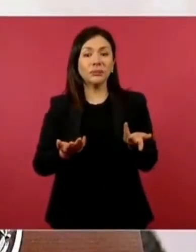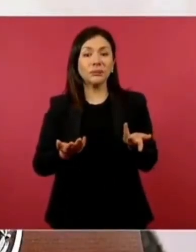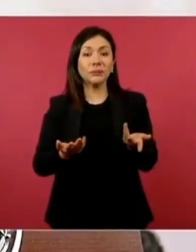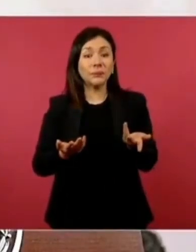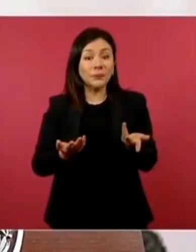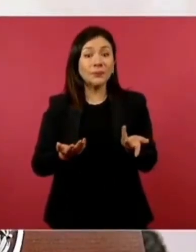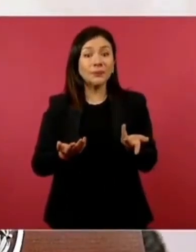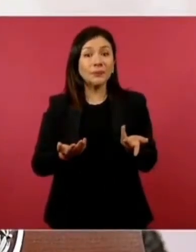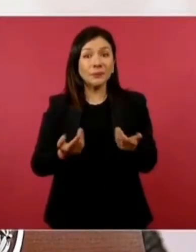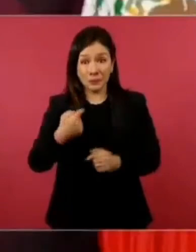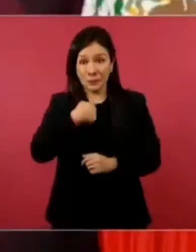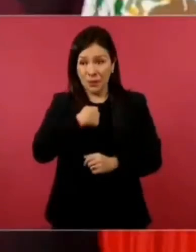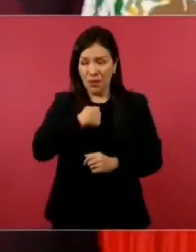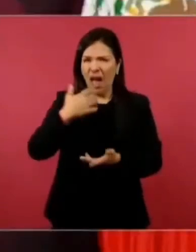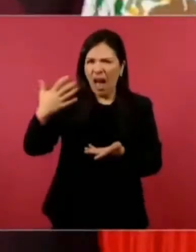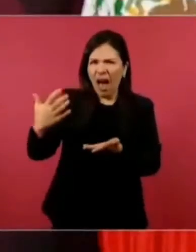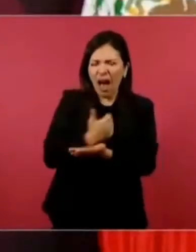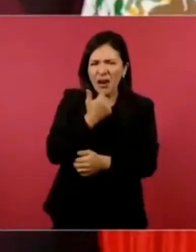¿Por qué ganamos?